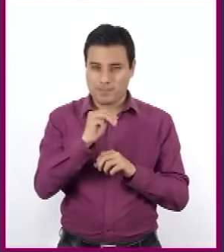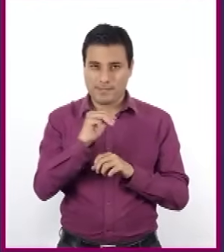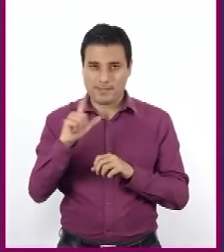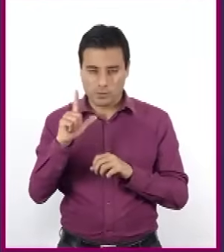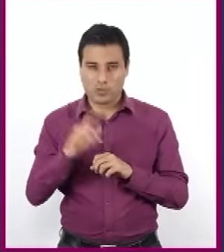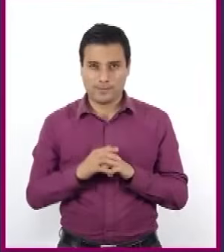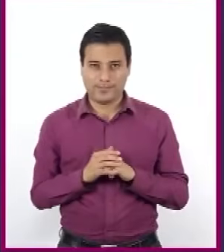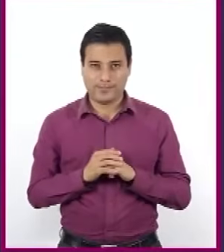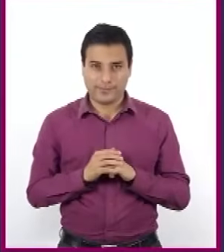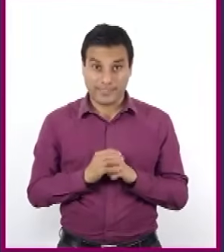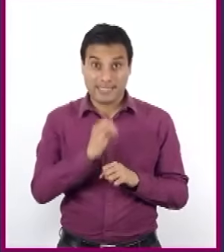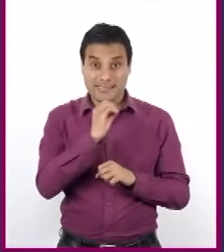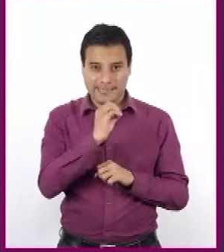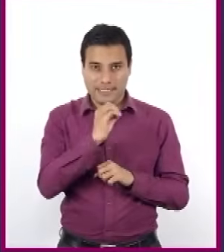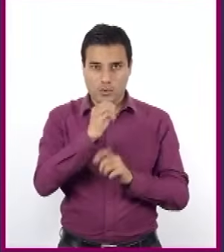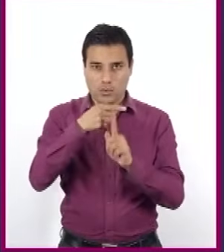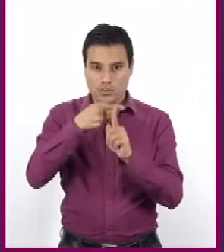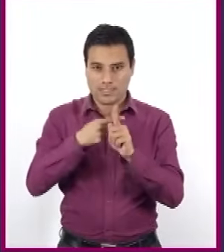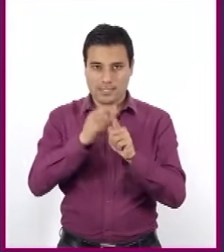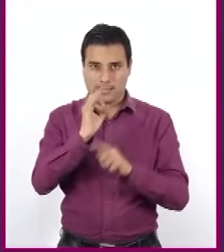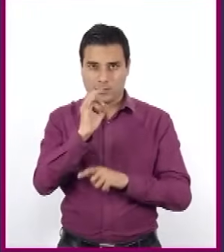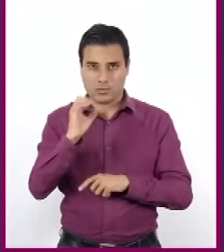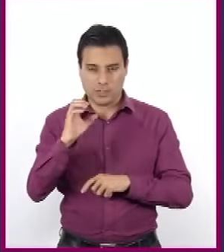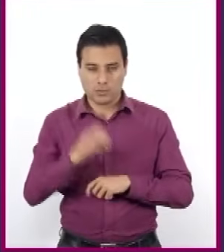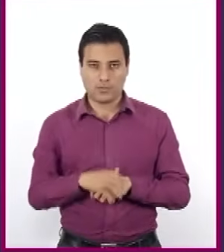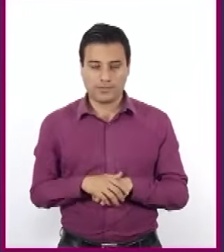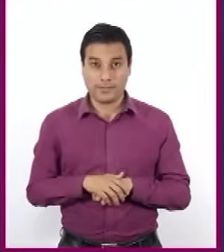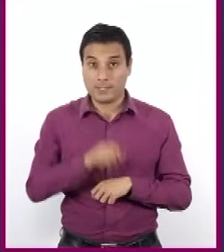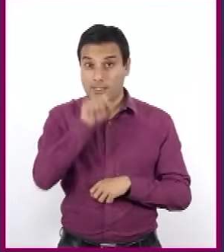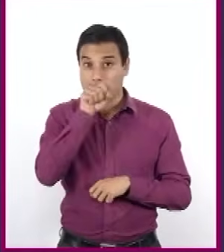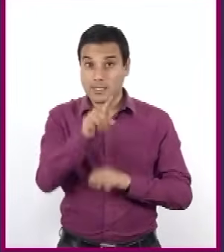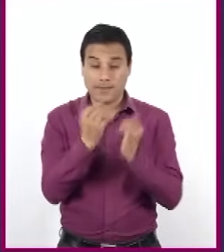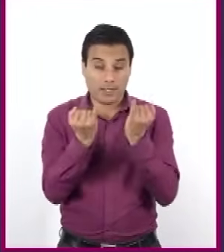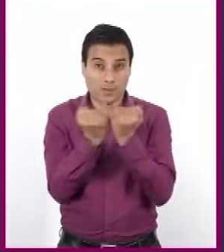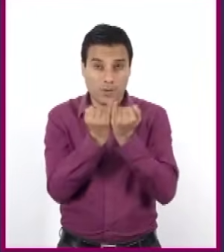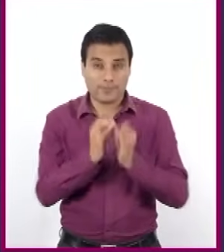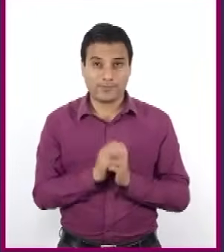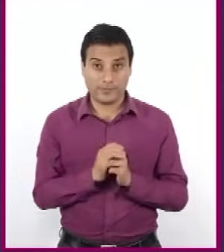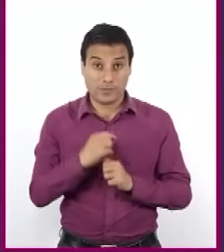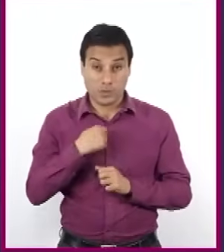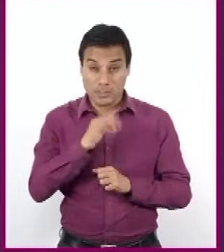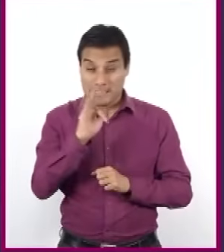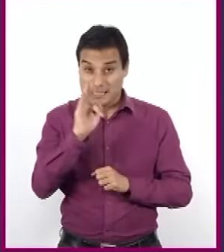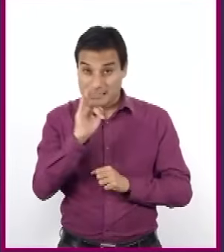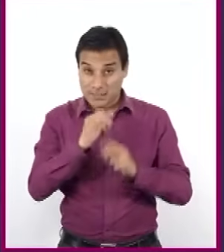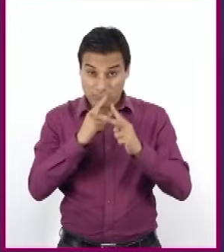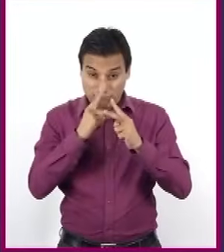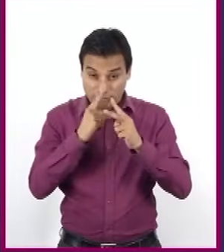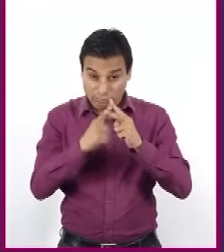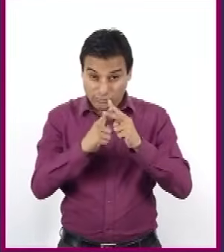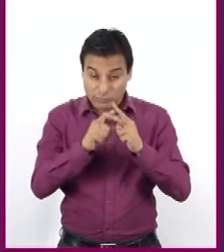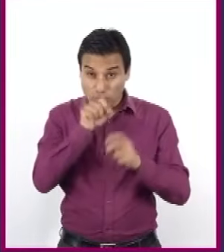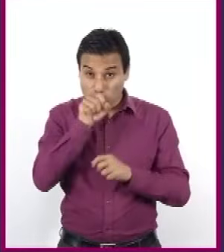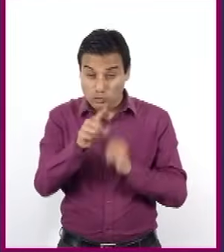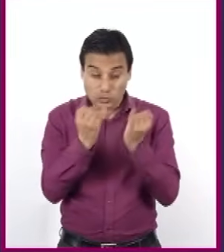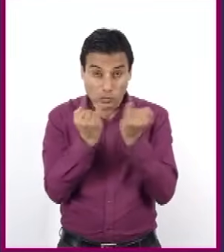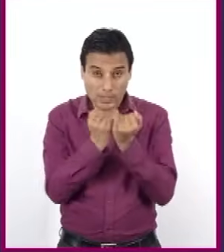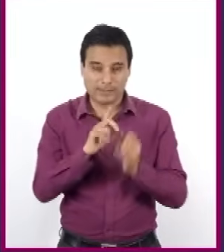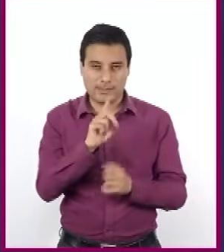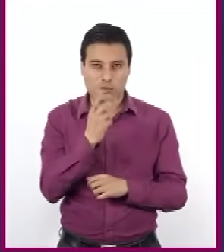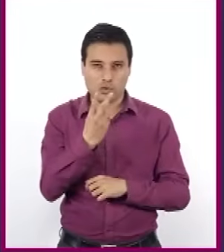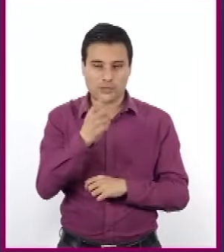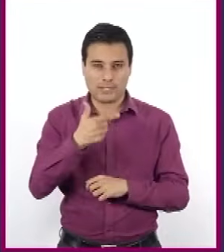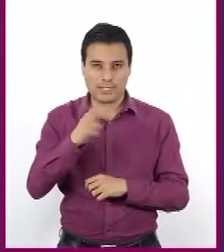Celsius. La masa de un volumen igual de oxígeno gaseoso, medido en condiciones iguales, es de 32